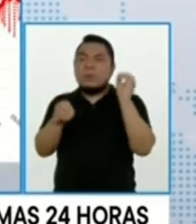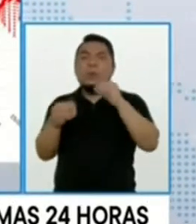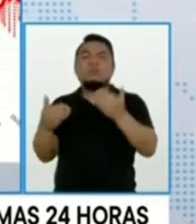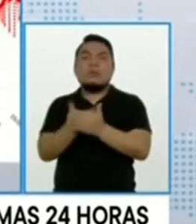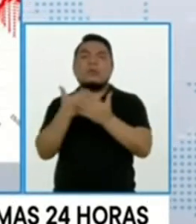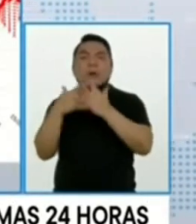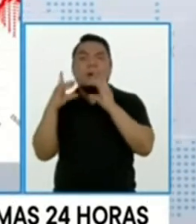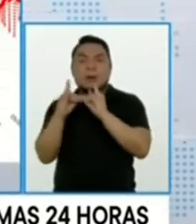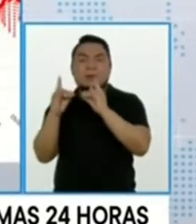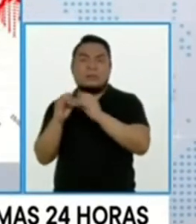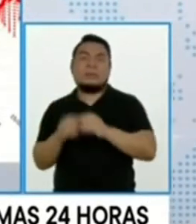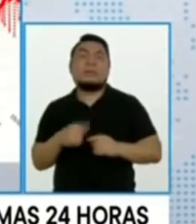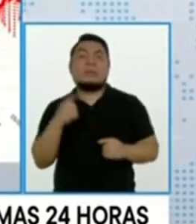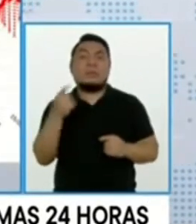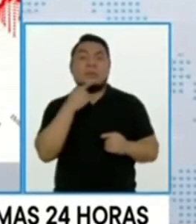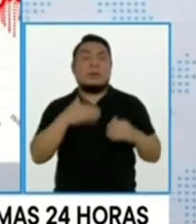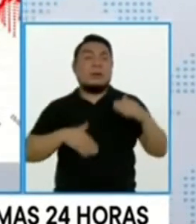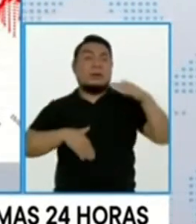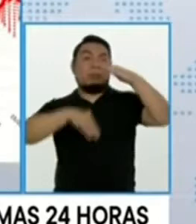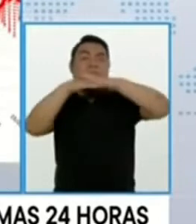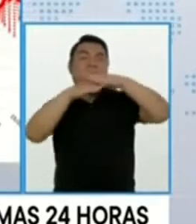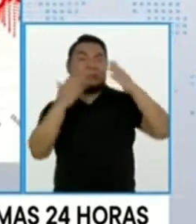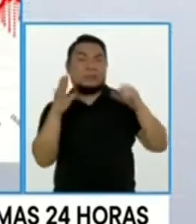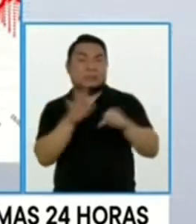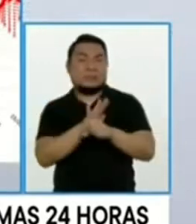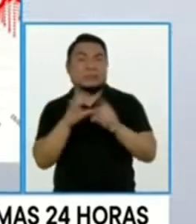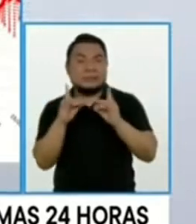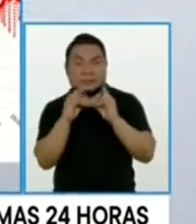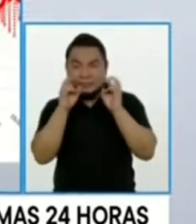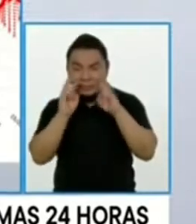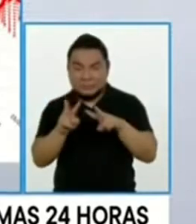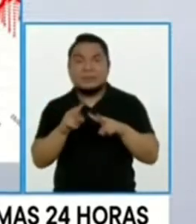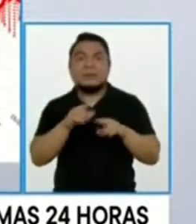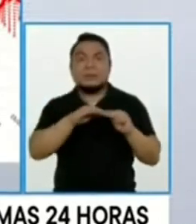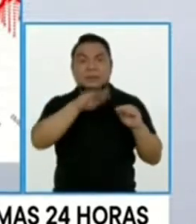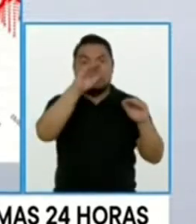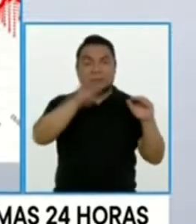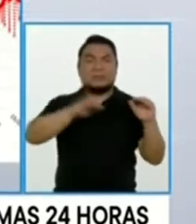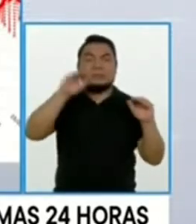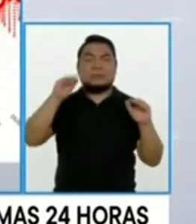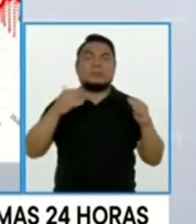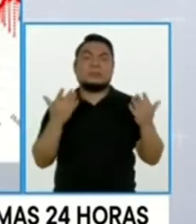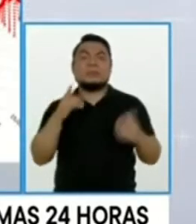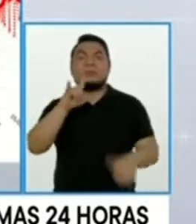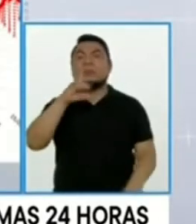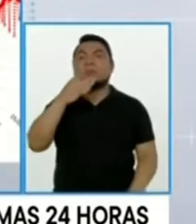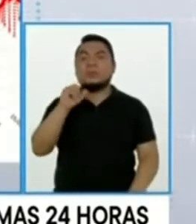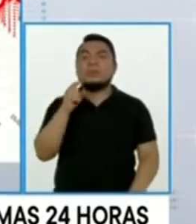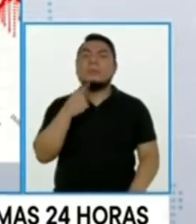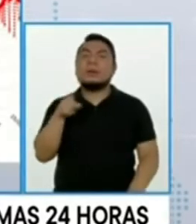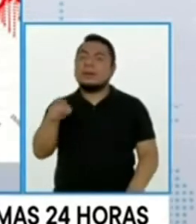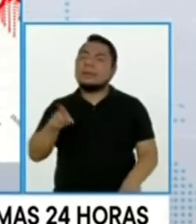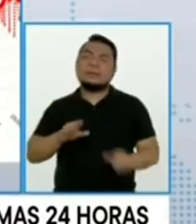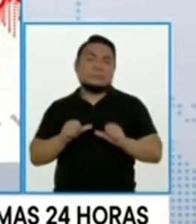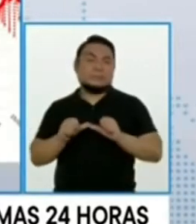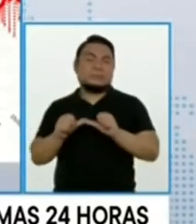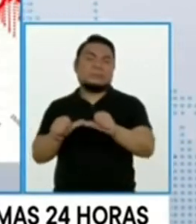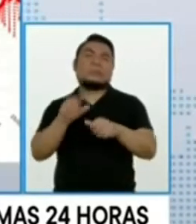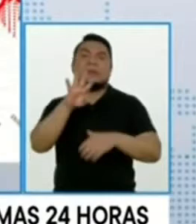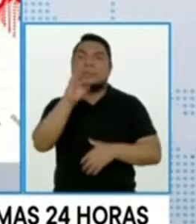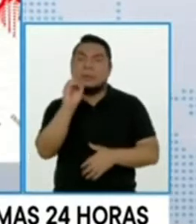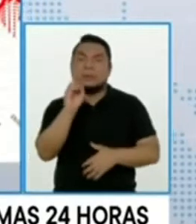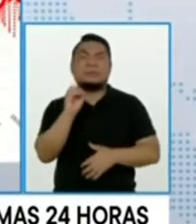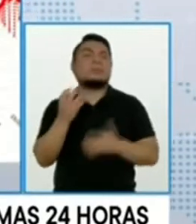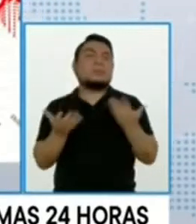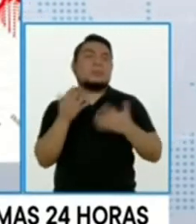no tuviéramos un límite de ocupación o un techo de ocupación de camas, veríamos esta curva de casos en UCI todavía seguir creciendo a 40,